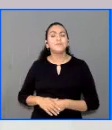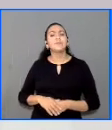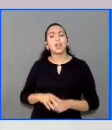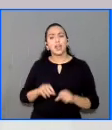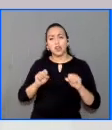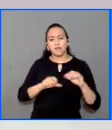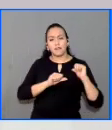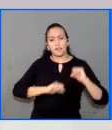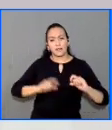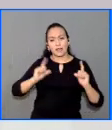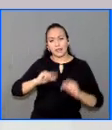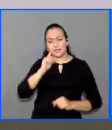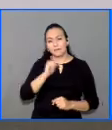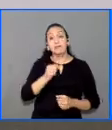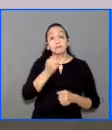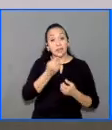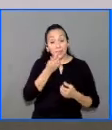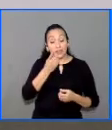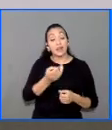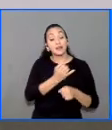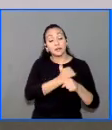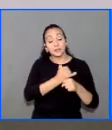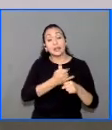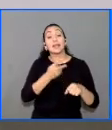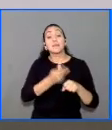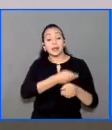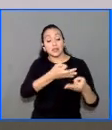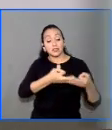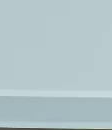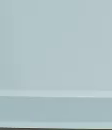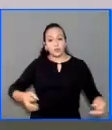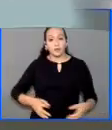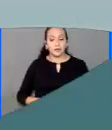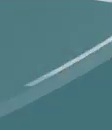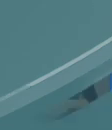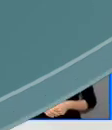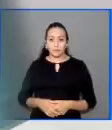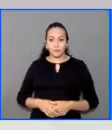las averiguaciones iniciadas sobre estos hechos.